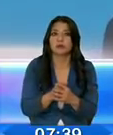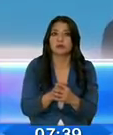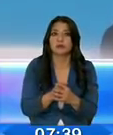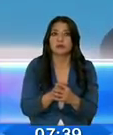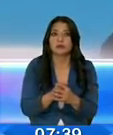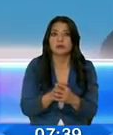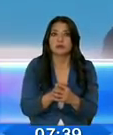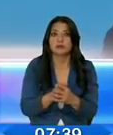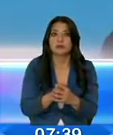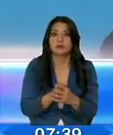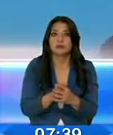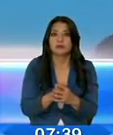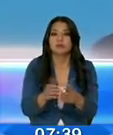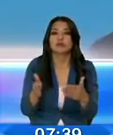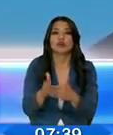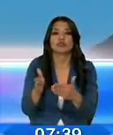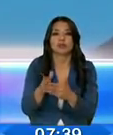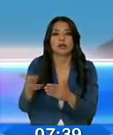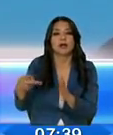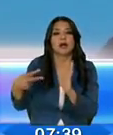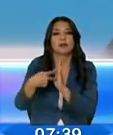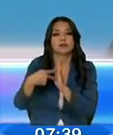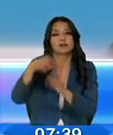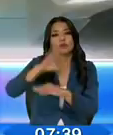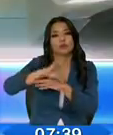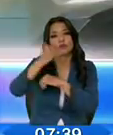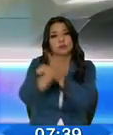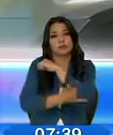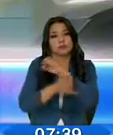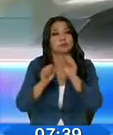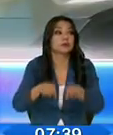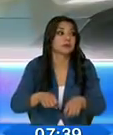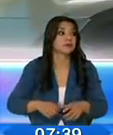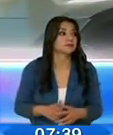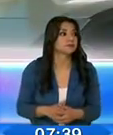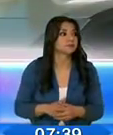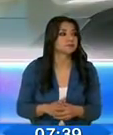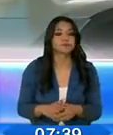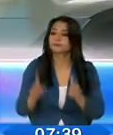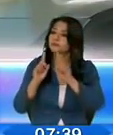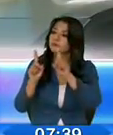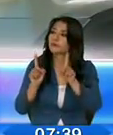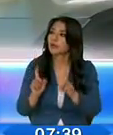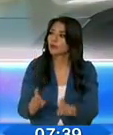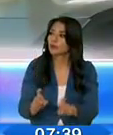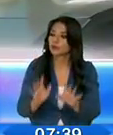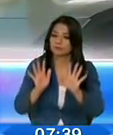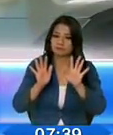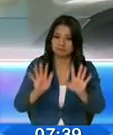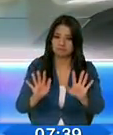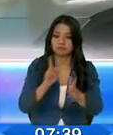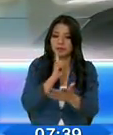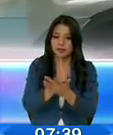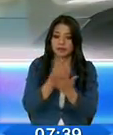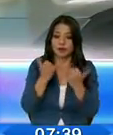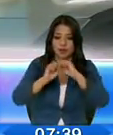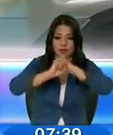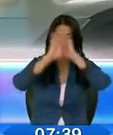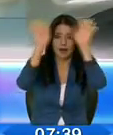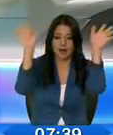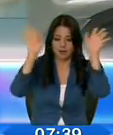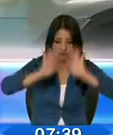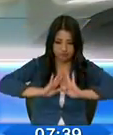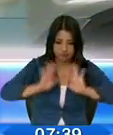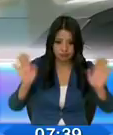de ejecutar el laudo contra activos ecuatorianos en el exterior. Doctor Íñigo Salvador, para ser pragmáticos, ¿Hay